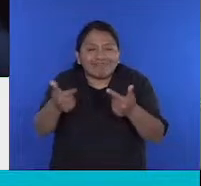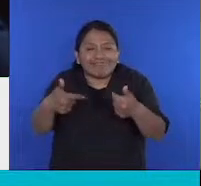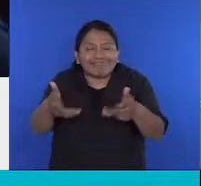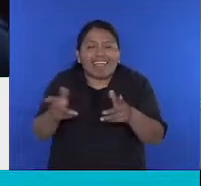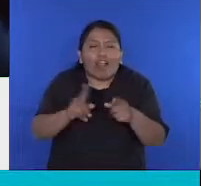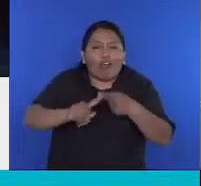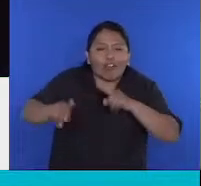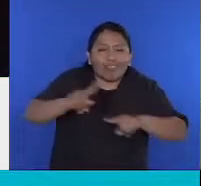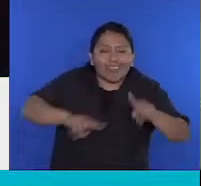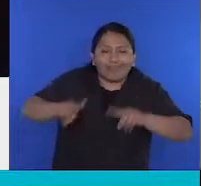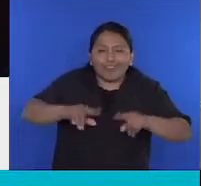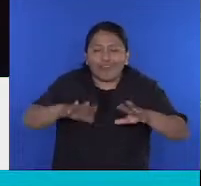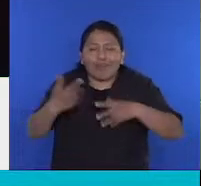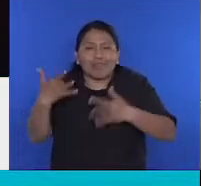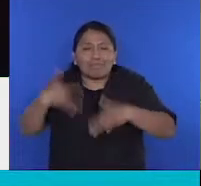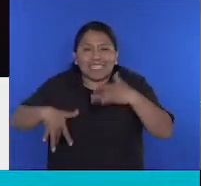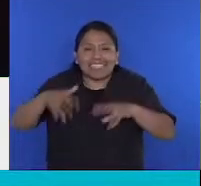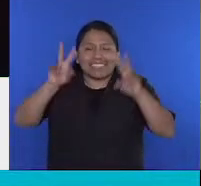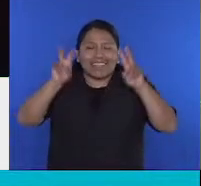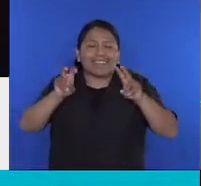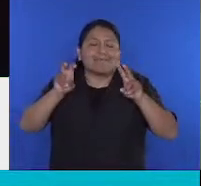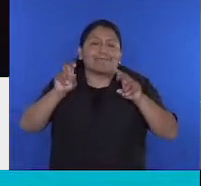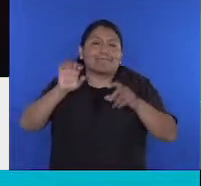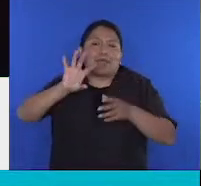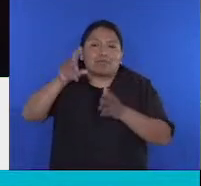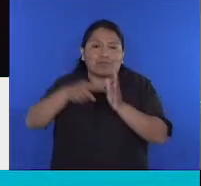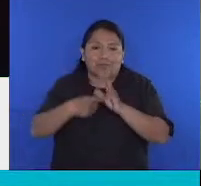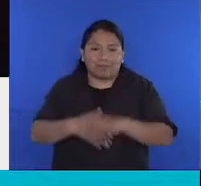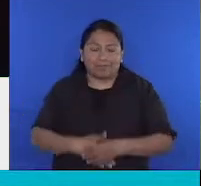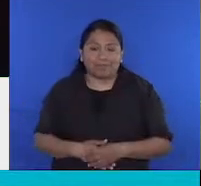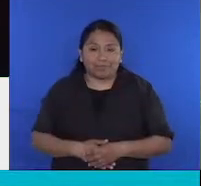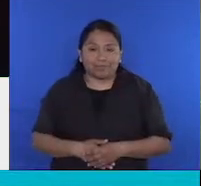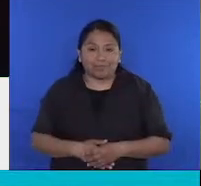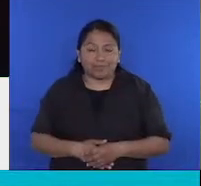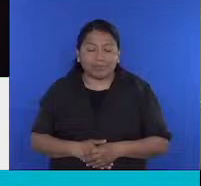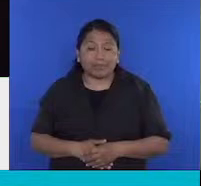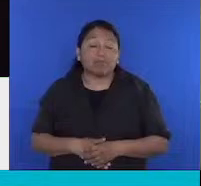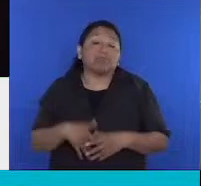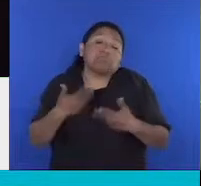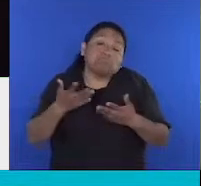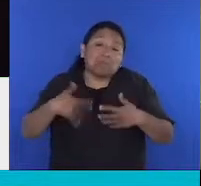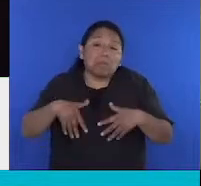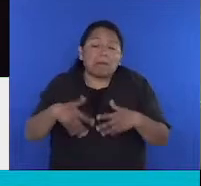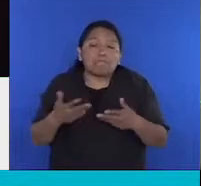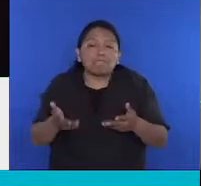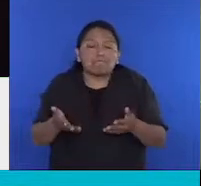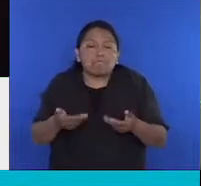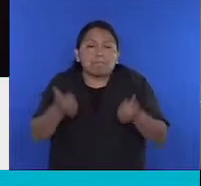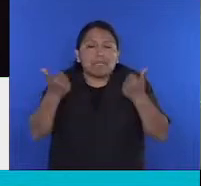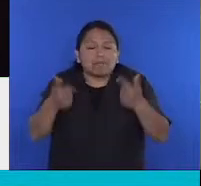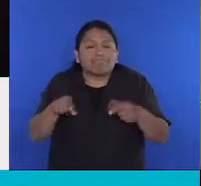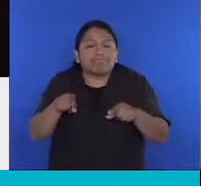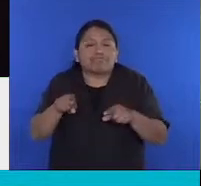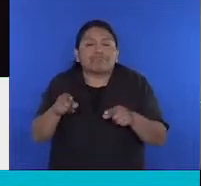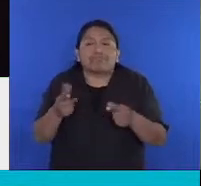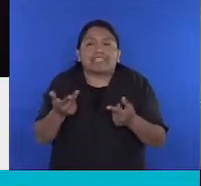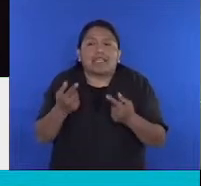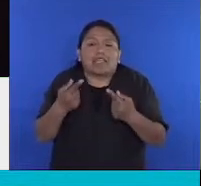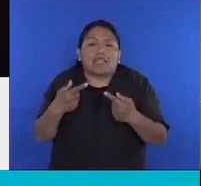en la provincia. Y también en cuanto a la mayor facilidad para el recupero de costos, ya